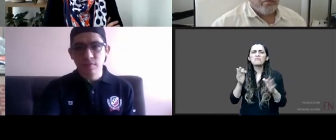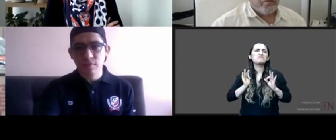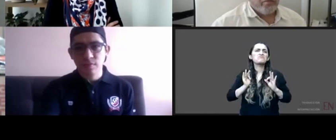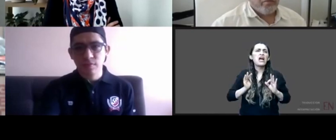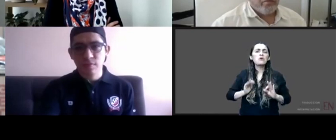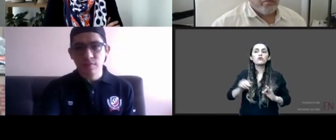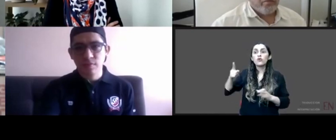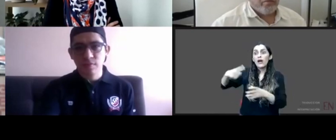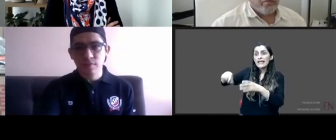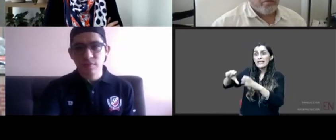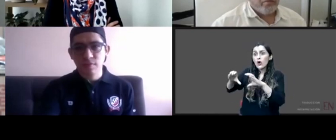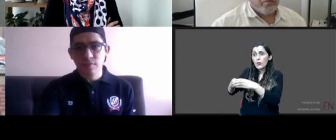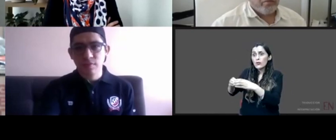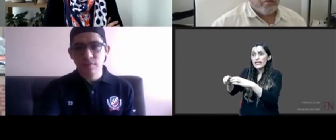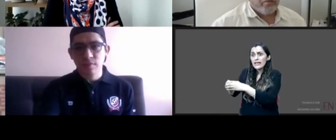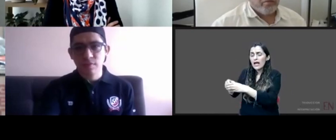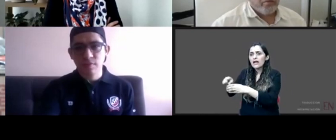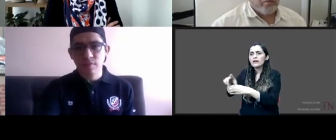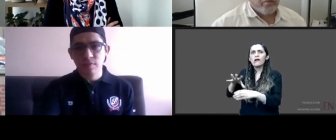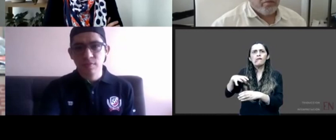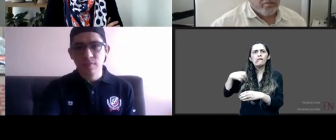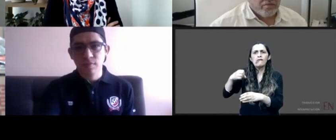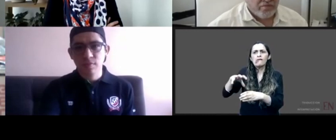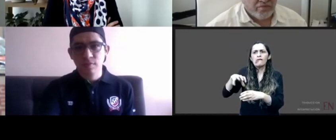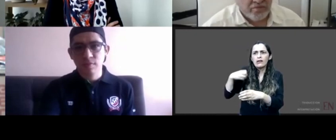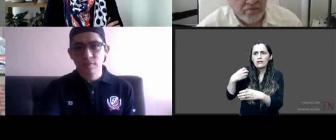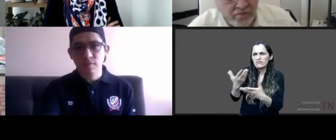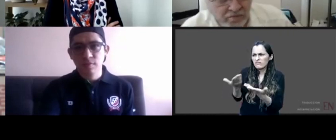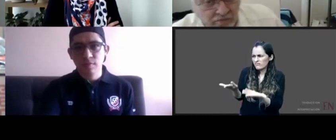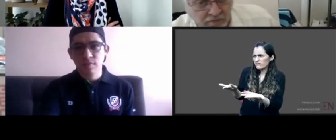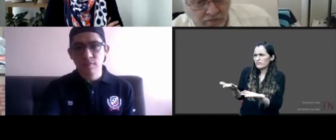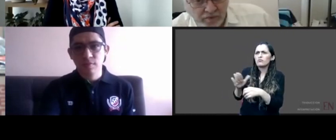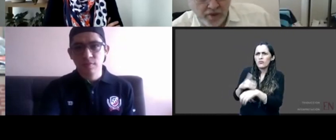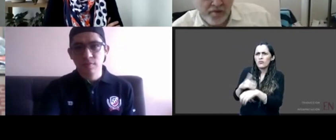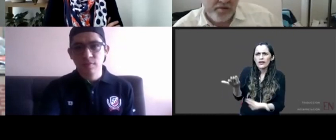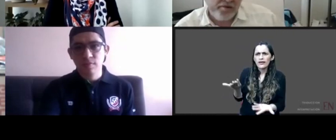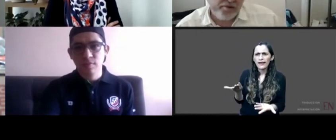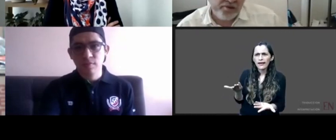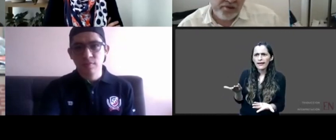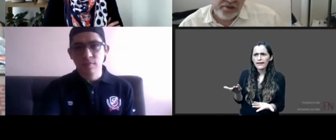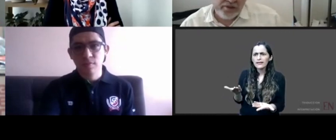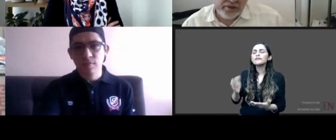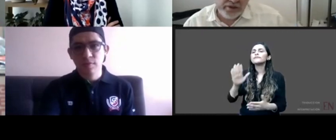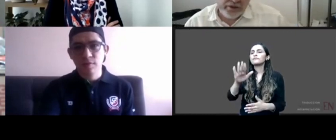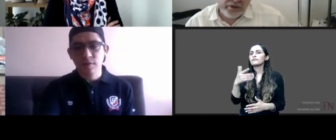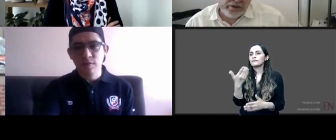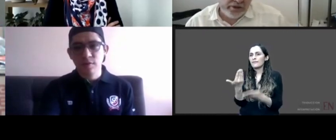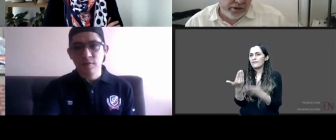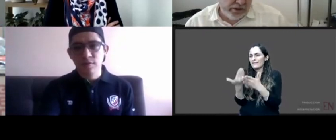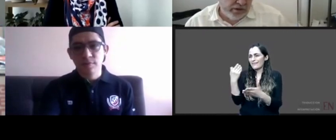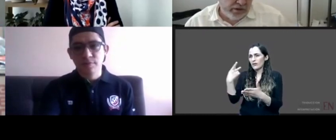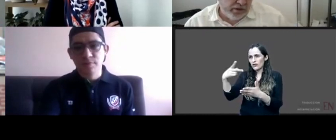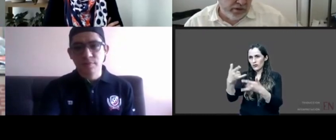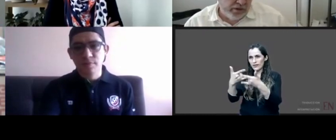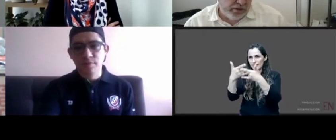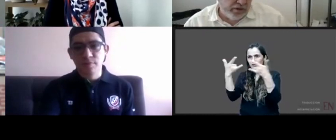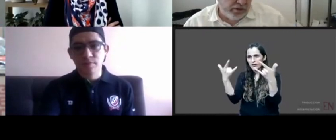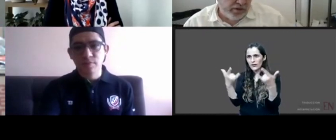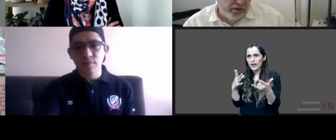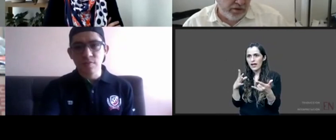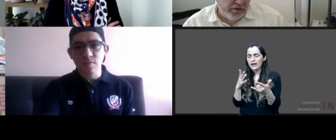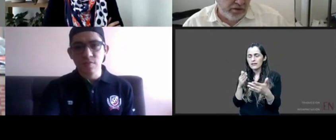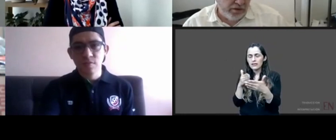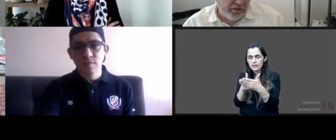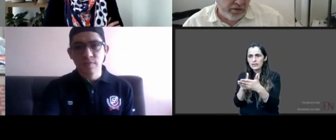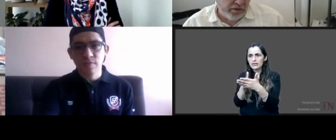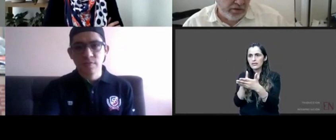estas historias como la propia que nos cuentas de cómo fue que las barreras que tuviste que estar